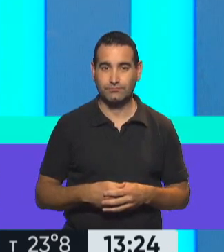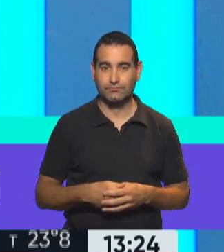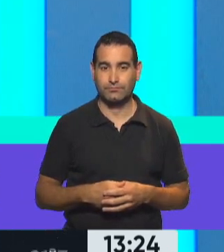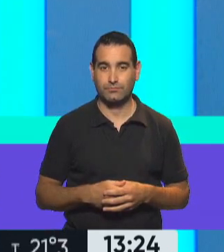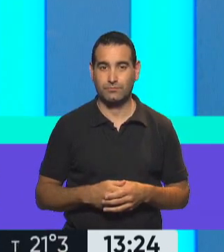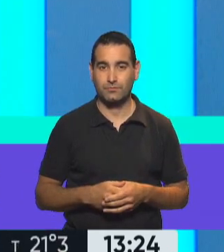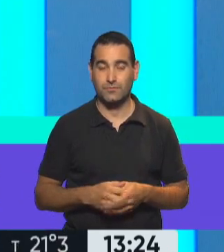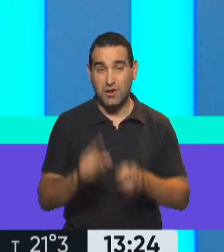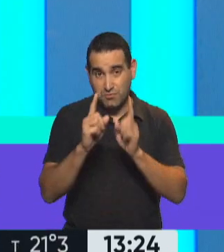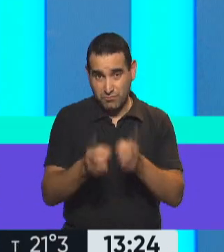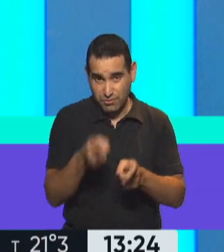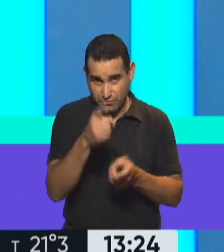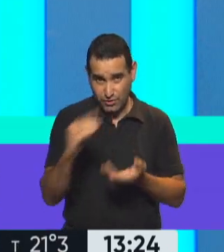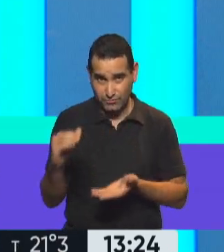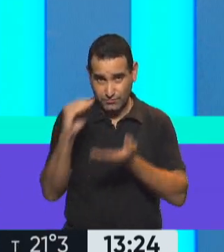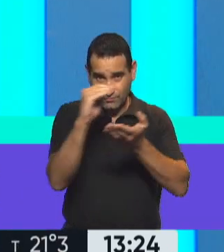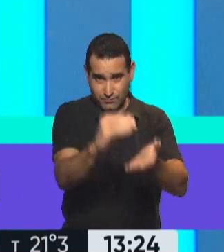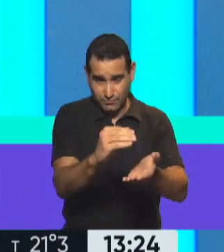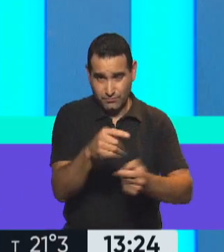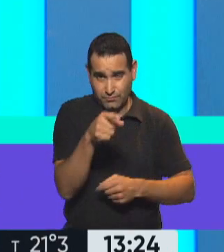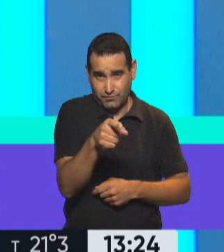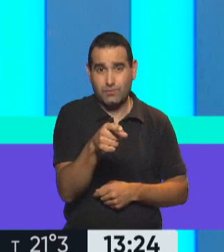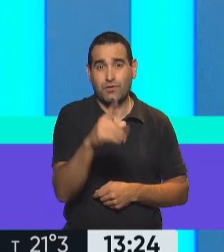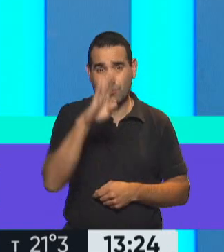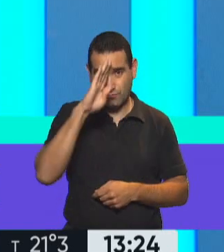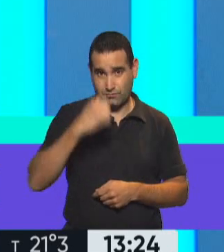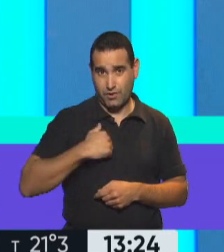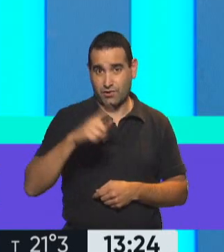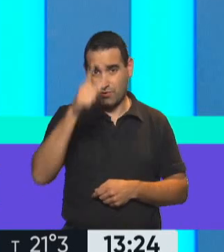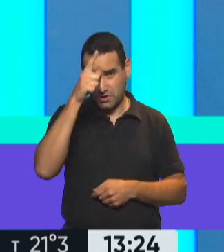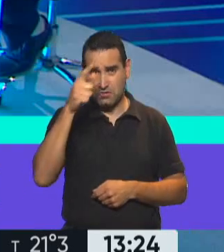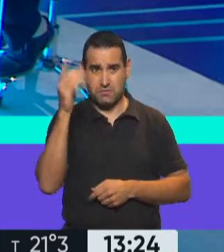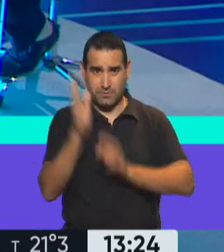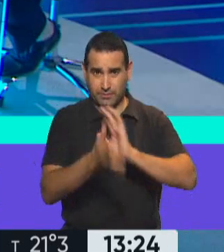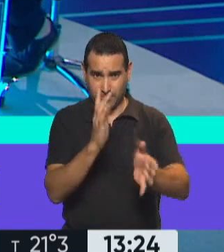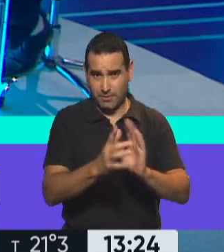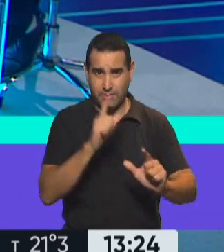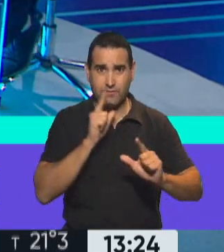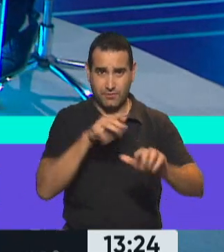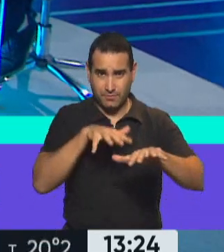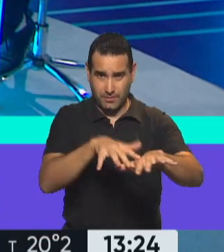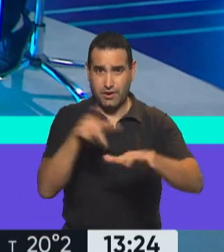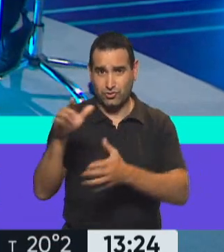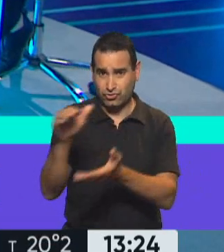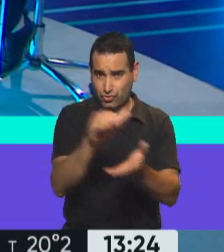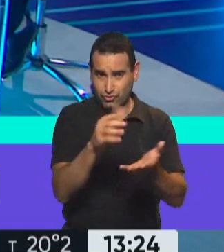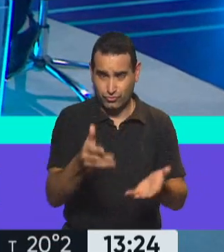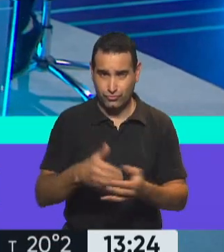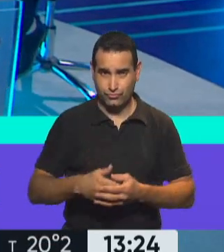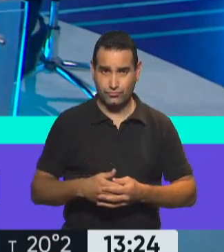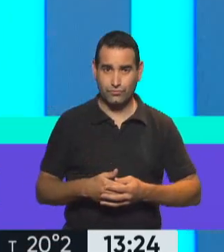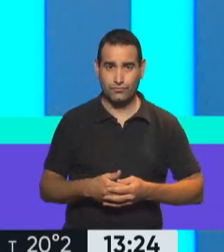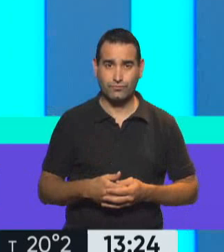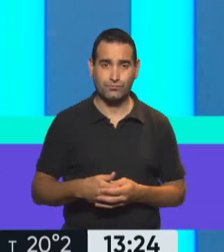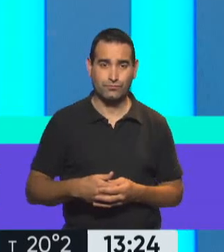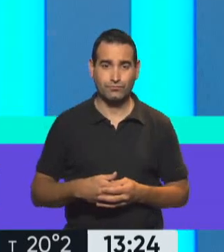que se utilizaron desde las Fuerzas Armadas Bolivianas, que fueron quienes recibieron directamente el cargamento. Es decir, que se hizo de Fuerza de